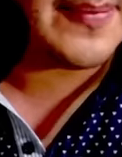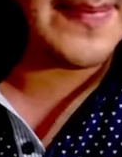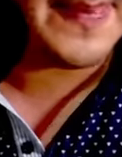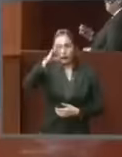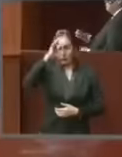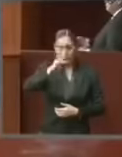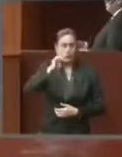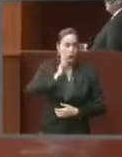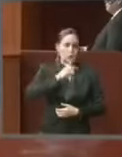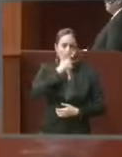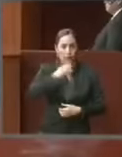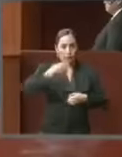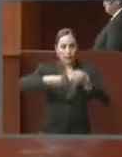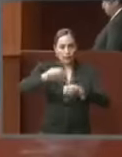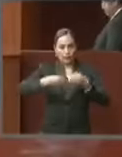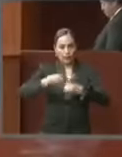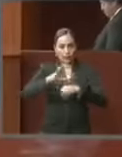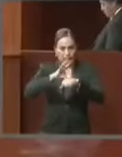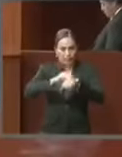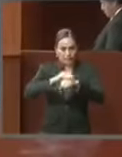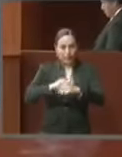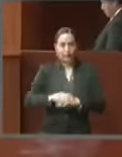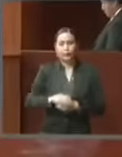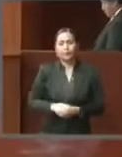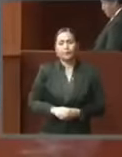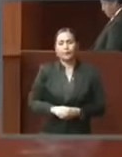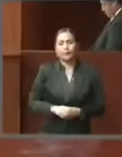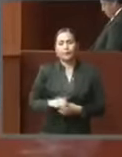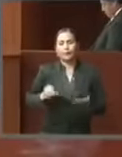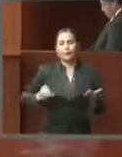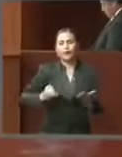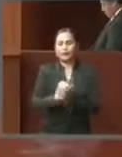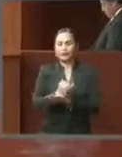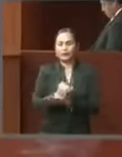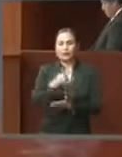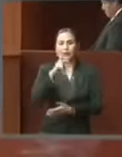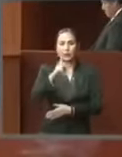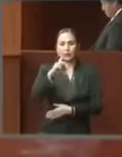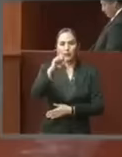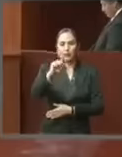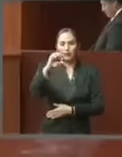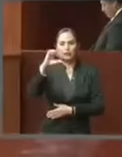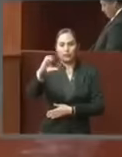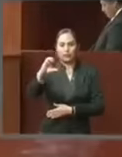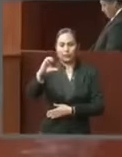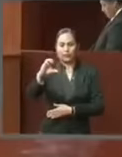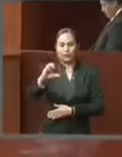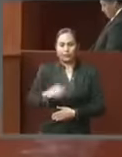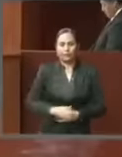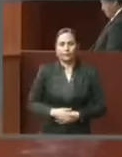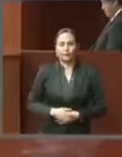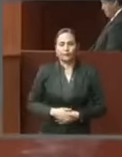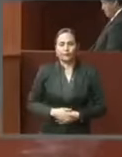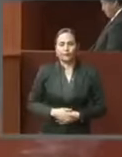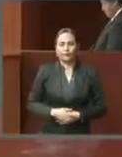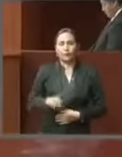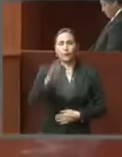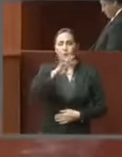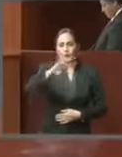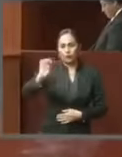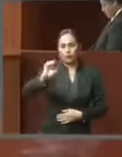magistrada magistrado doy cuenta con el proyecto de Sentencia del procedimiento especial sancionador de órgano central del INE